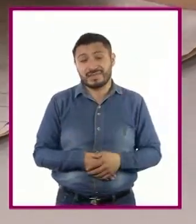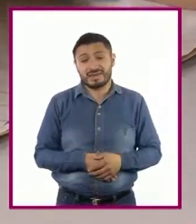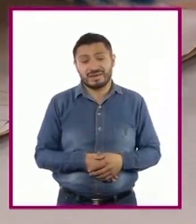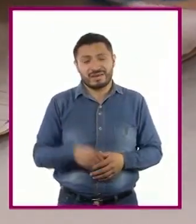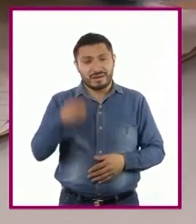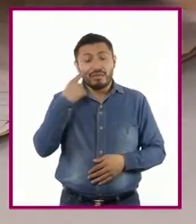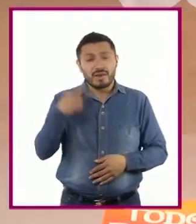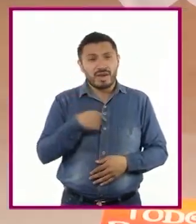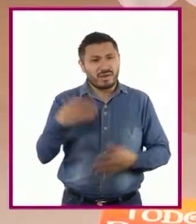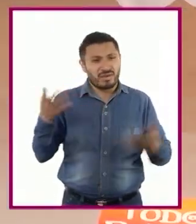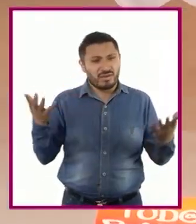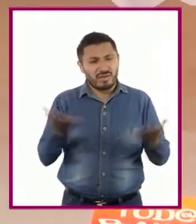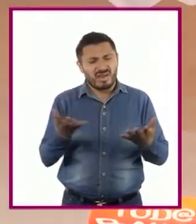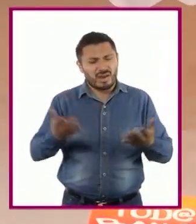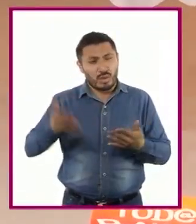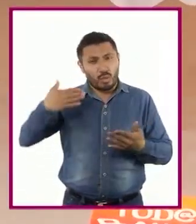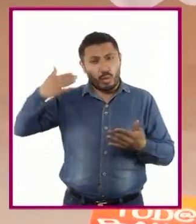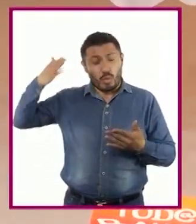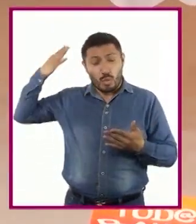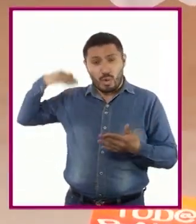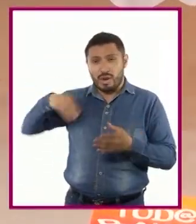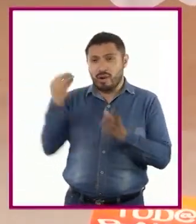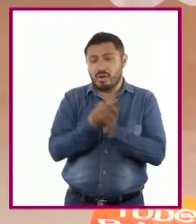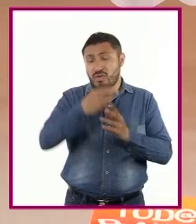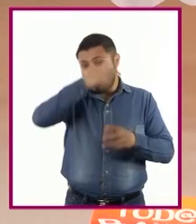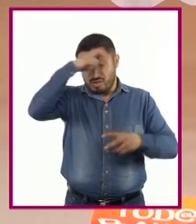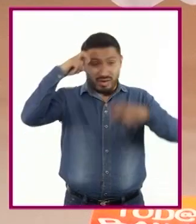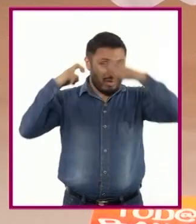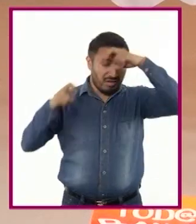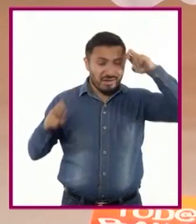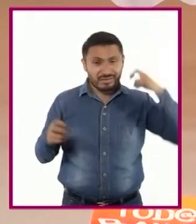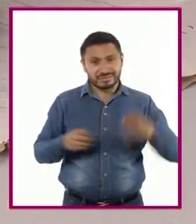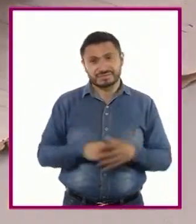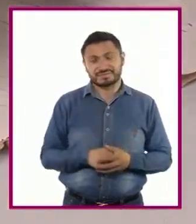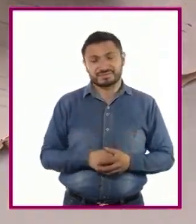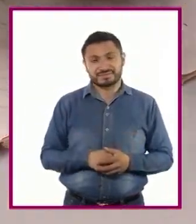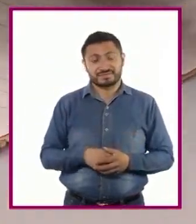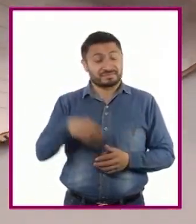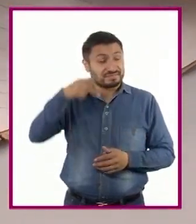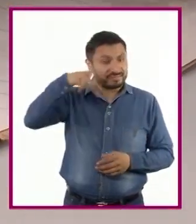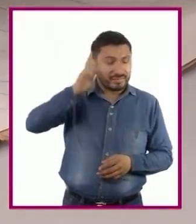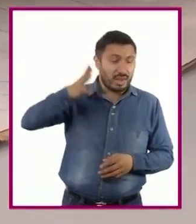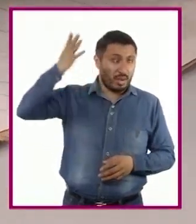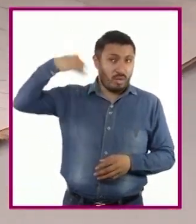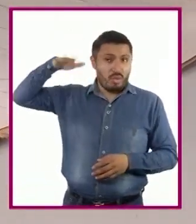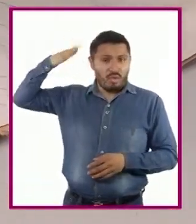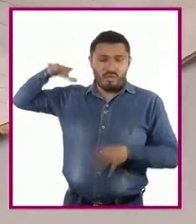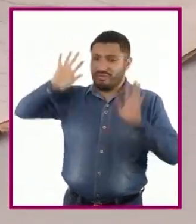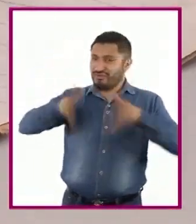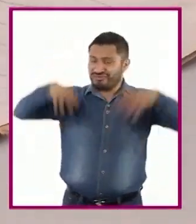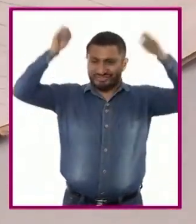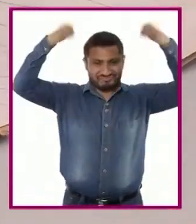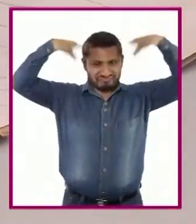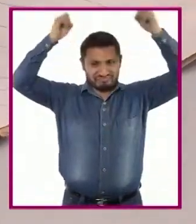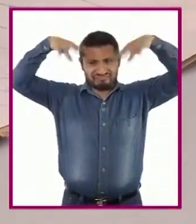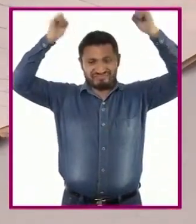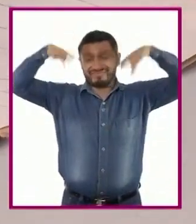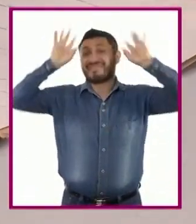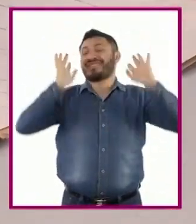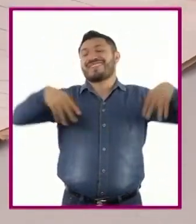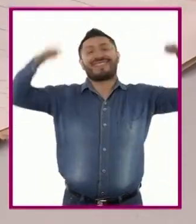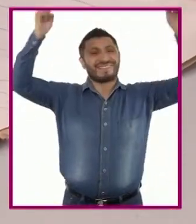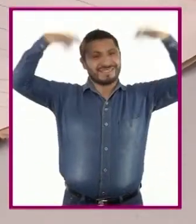Mira, yo lo hice hace muchos años en un curso de verano. Pero, ya llovió. Ya